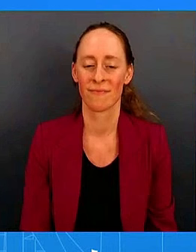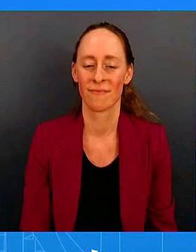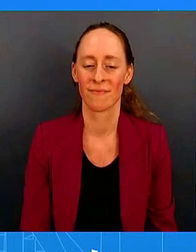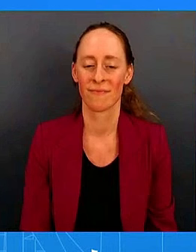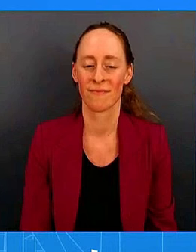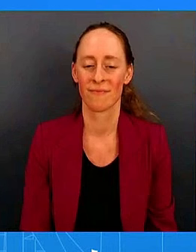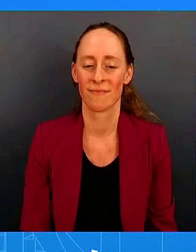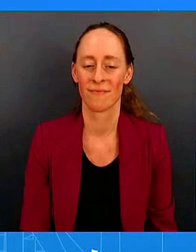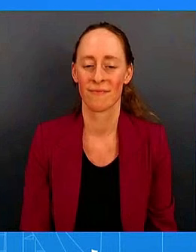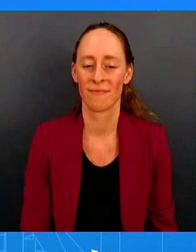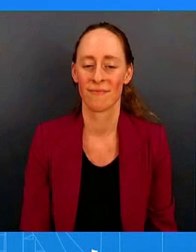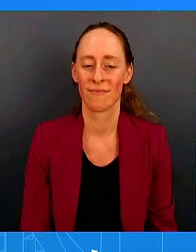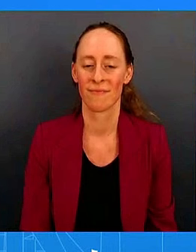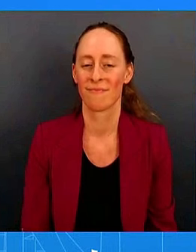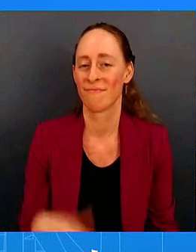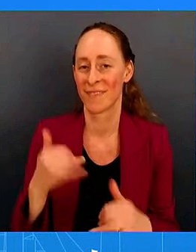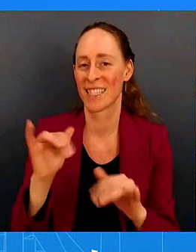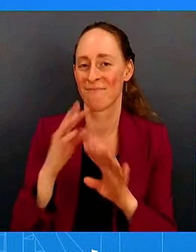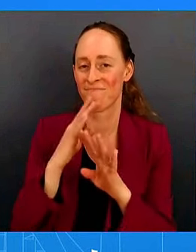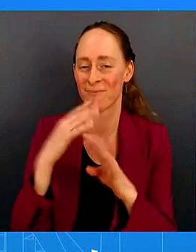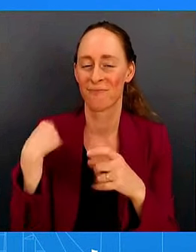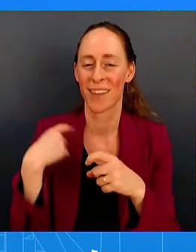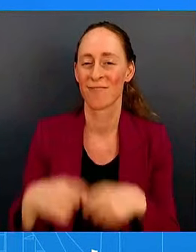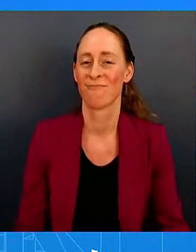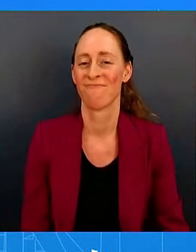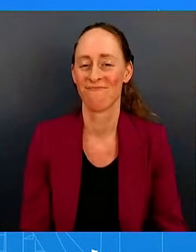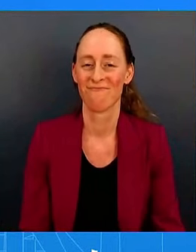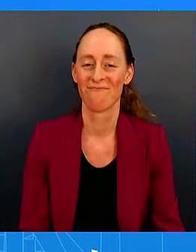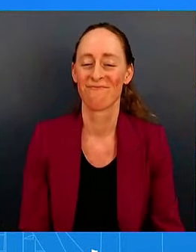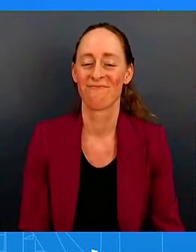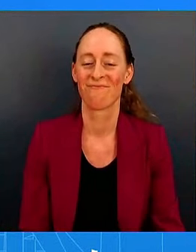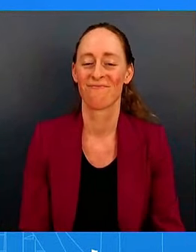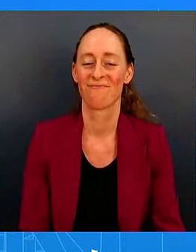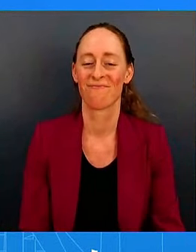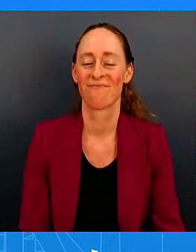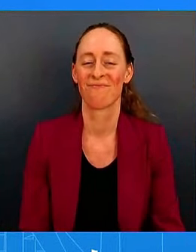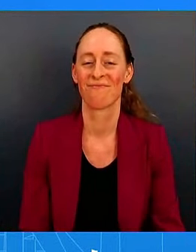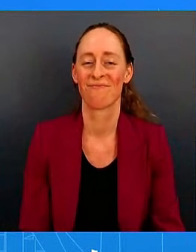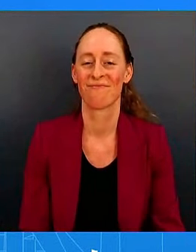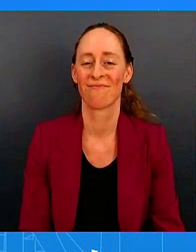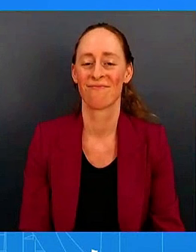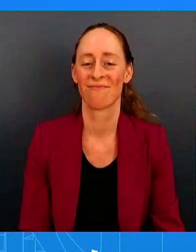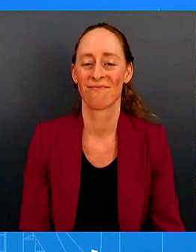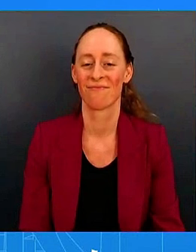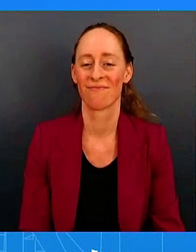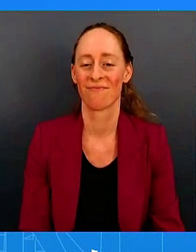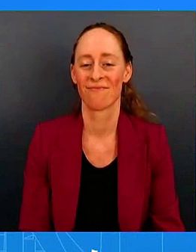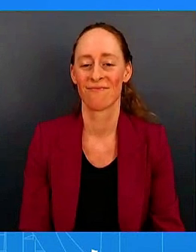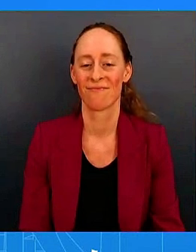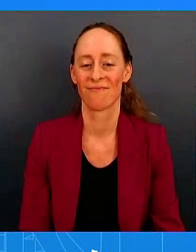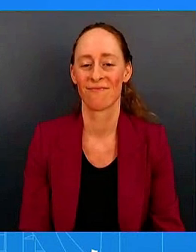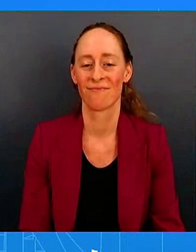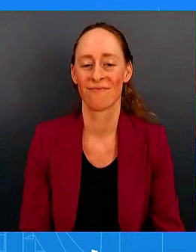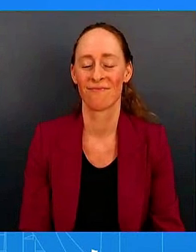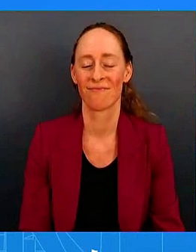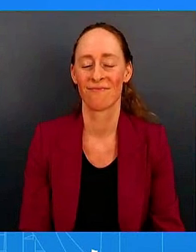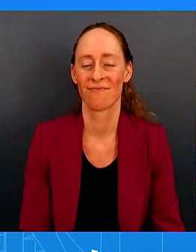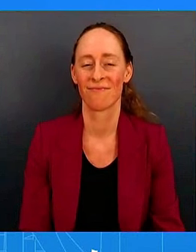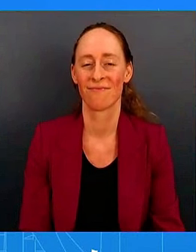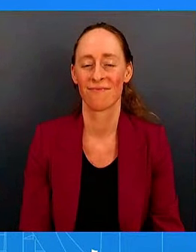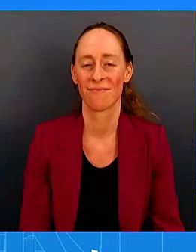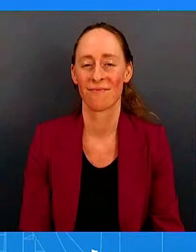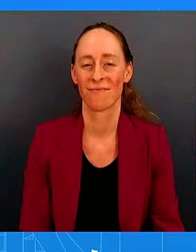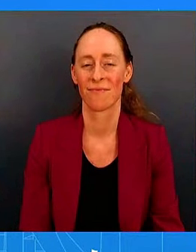empleos. El presidente Biden también ha defendido enérgicamente el DACA y ha tomado medidas para mantener